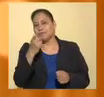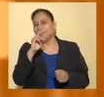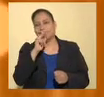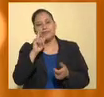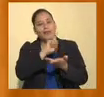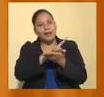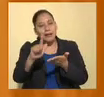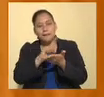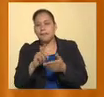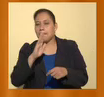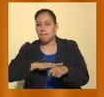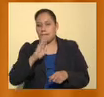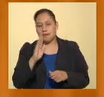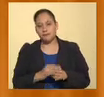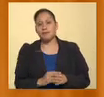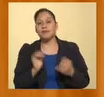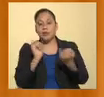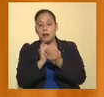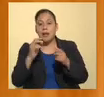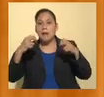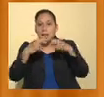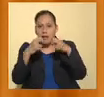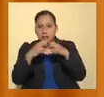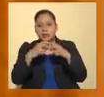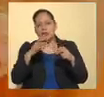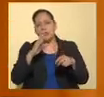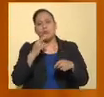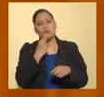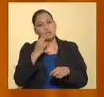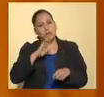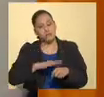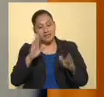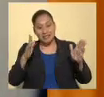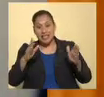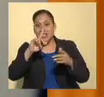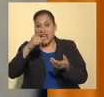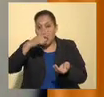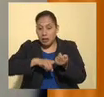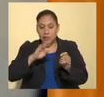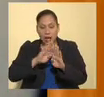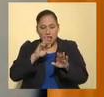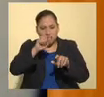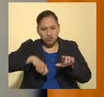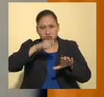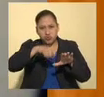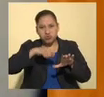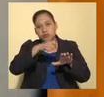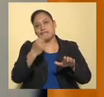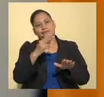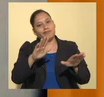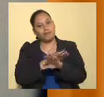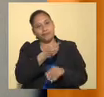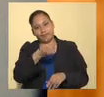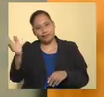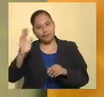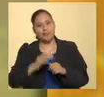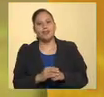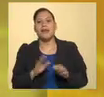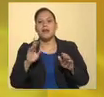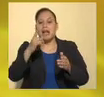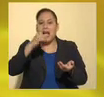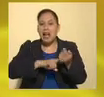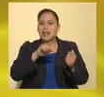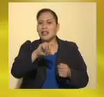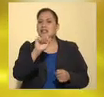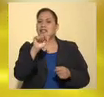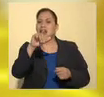limpiarlas muchísimo más. Y las de plástico duran un poquito más, pero cuando ya están muy, muy, con muchas rayaduras, hay que cambiarla. Como la salmonela, ¿no? Un